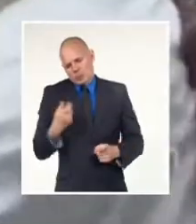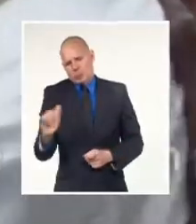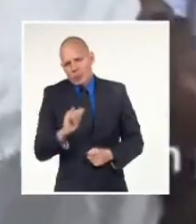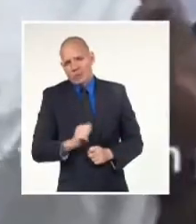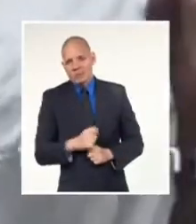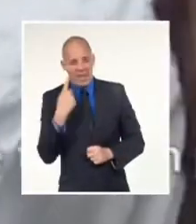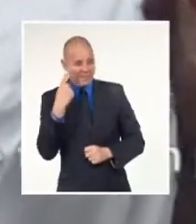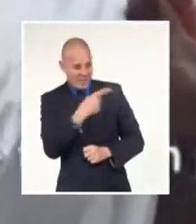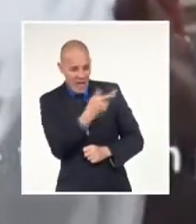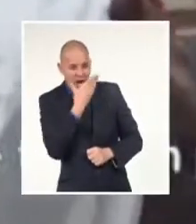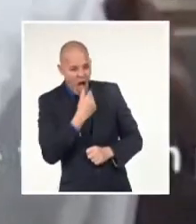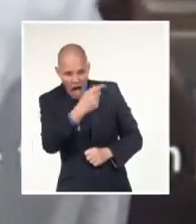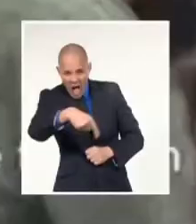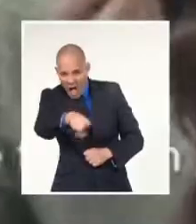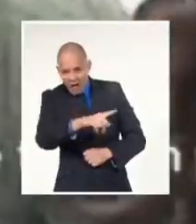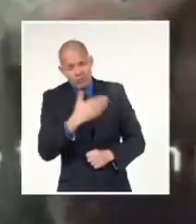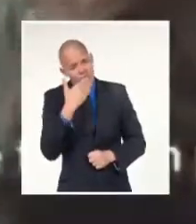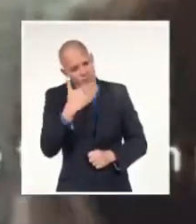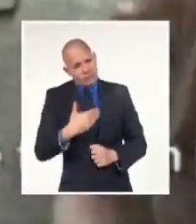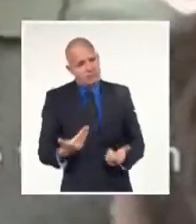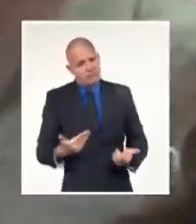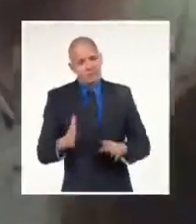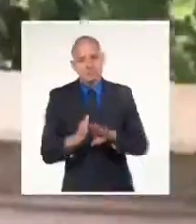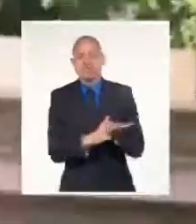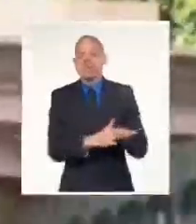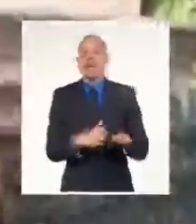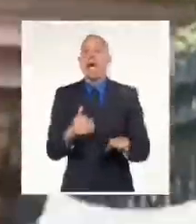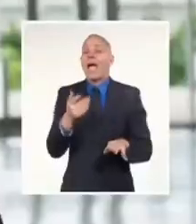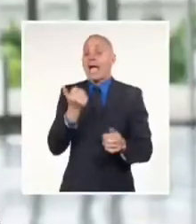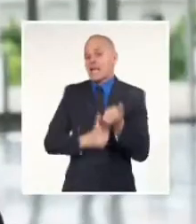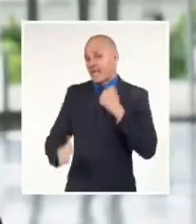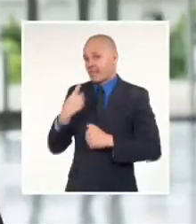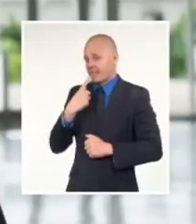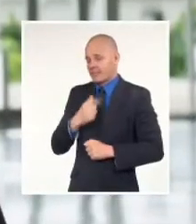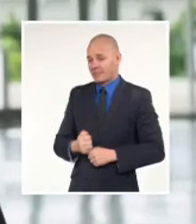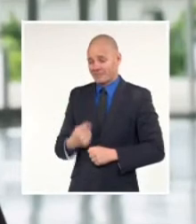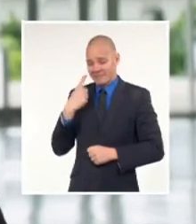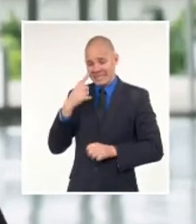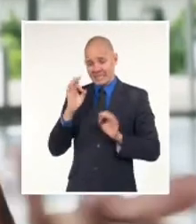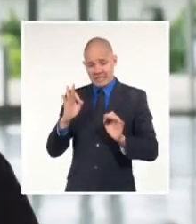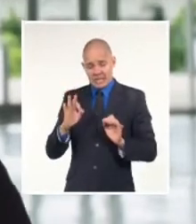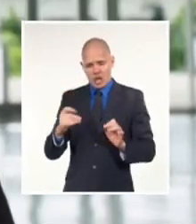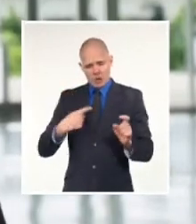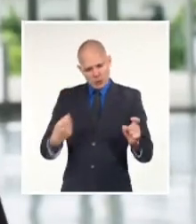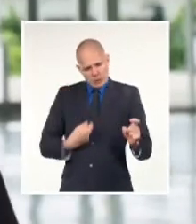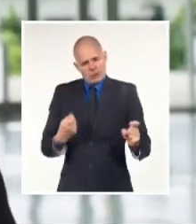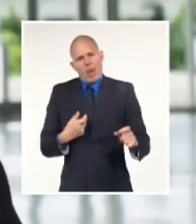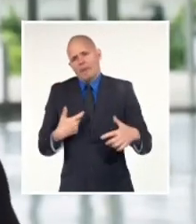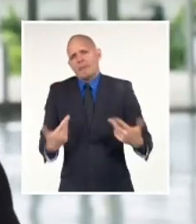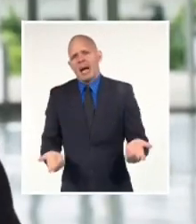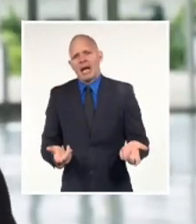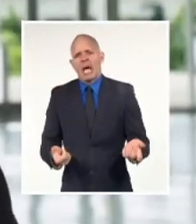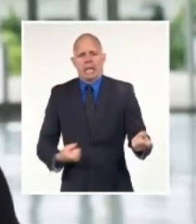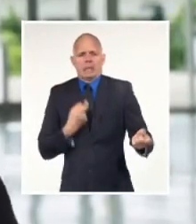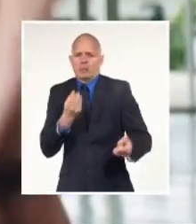el ejemplo. Algo que dice mi papá es que cuando uno pelea para ganar. Pero eso puede tomar, a él la toma una vida entera. Y